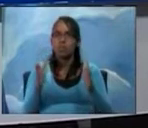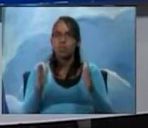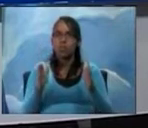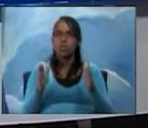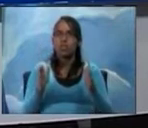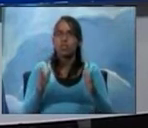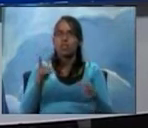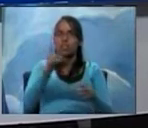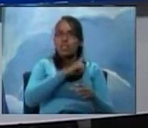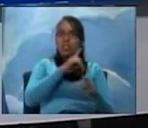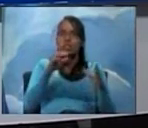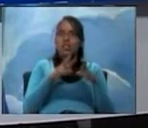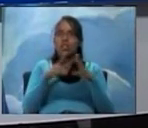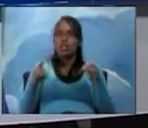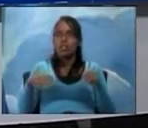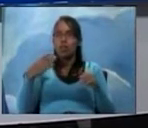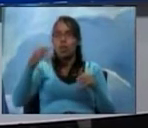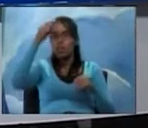Porque es poder de Dios para salvación.